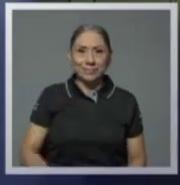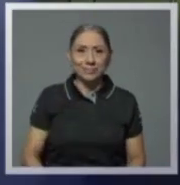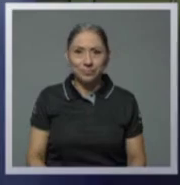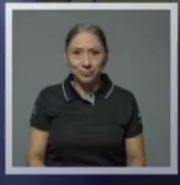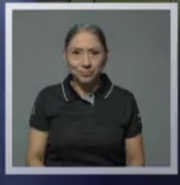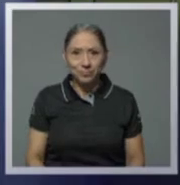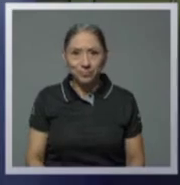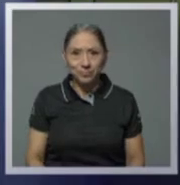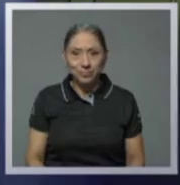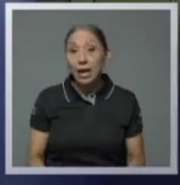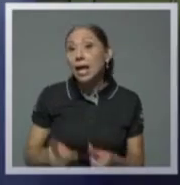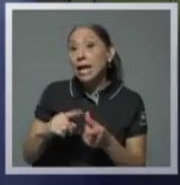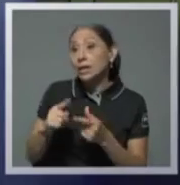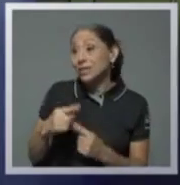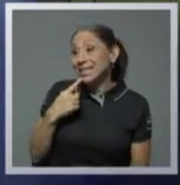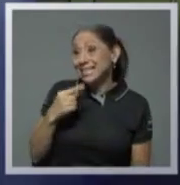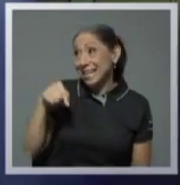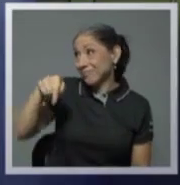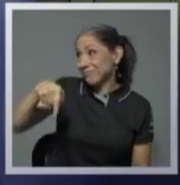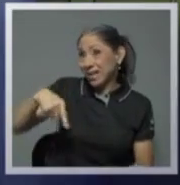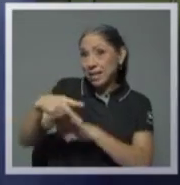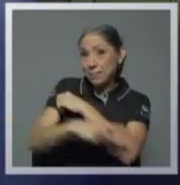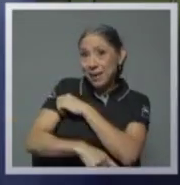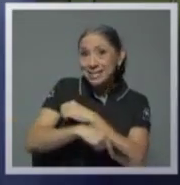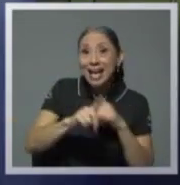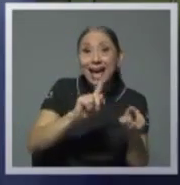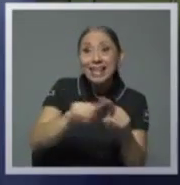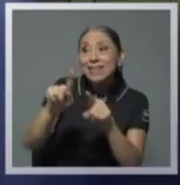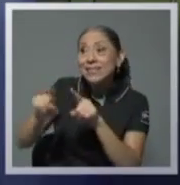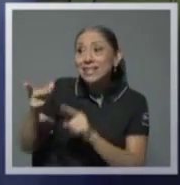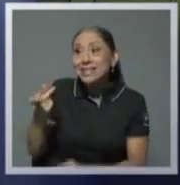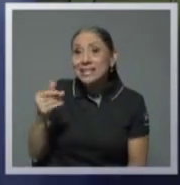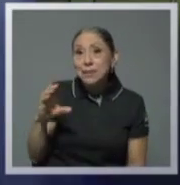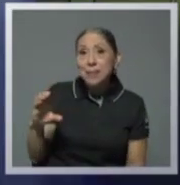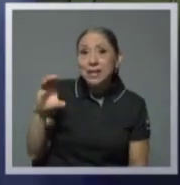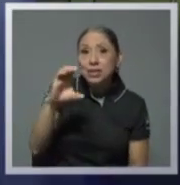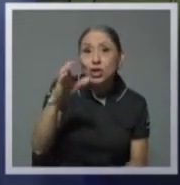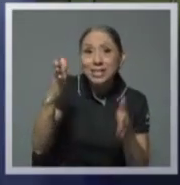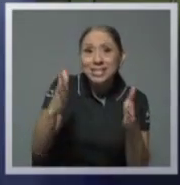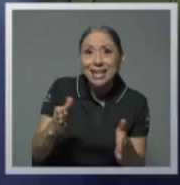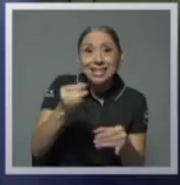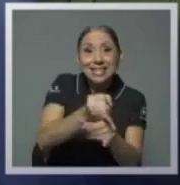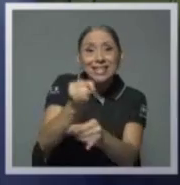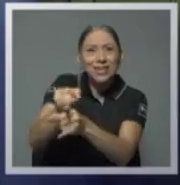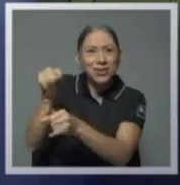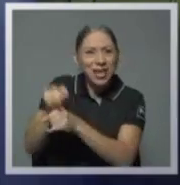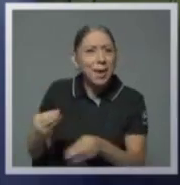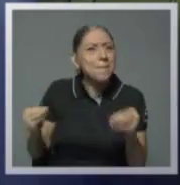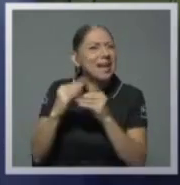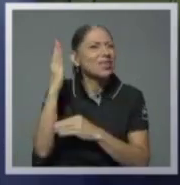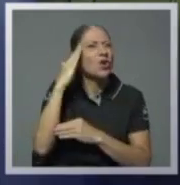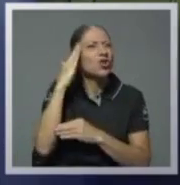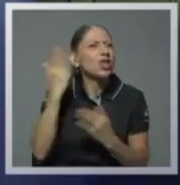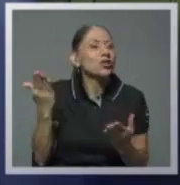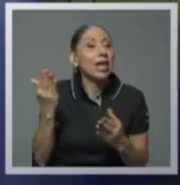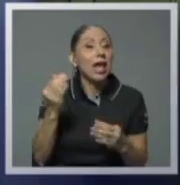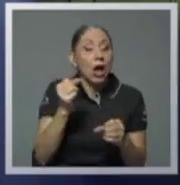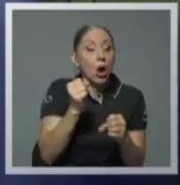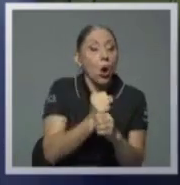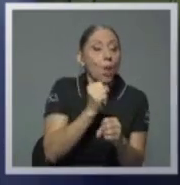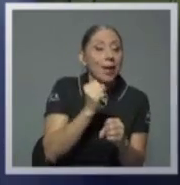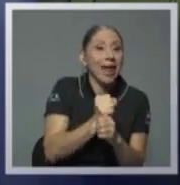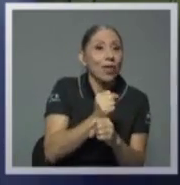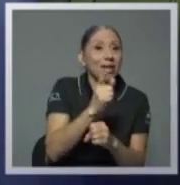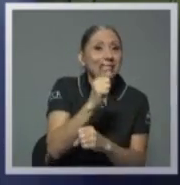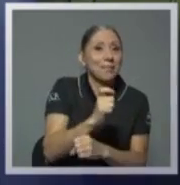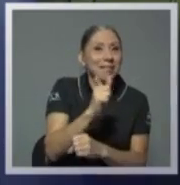Entonces decía que en el país hay una serie de inversionistas institucionales, los más conocidos son las operadoras de pensiones, que